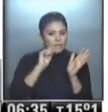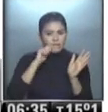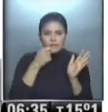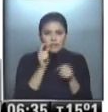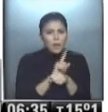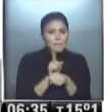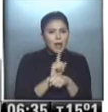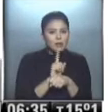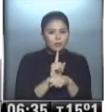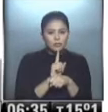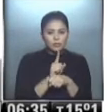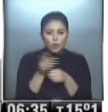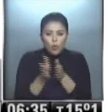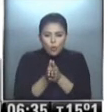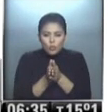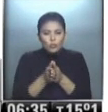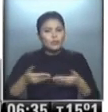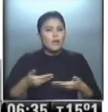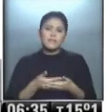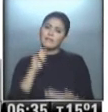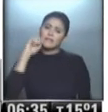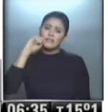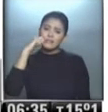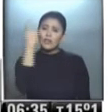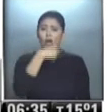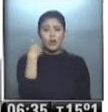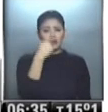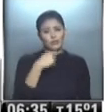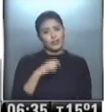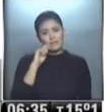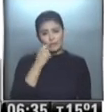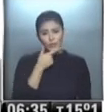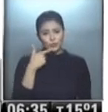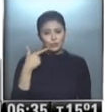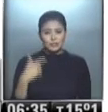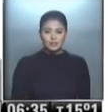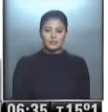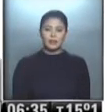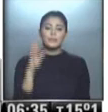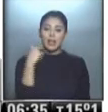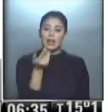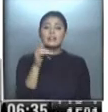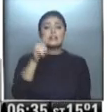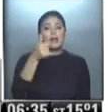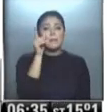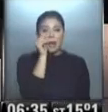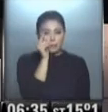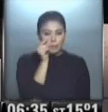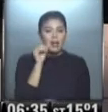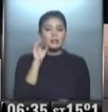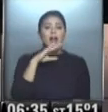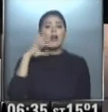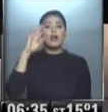este perrito con ese bebé precioso, con esa carucha. ¡Qué lindos que son! Bueno, a ese papi, a